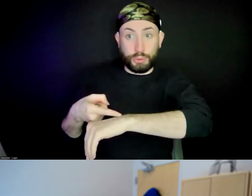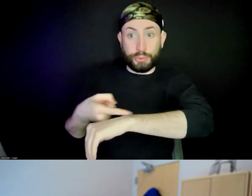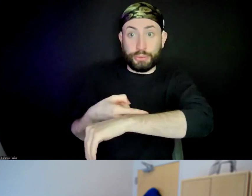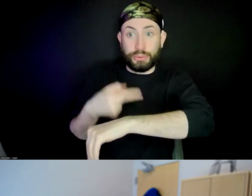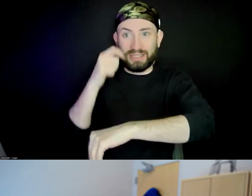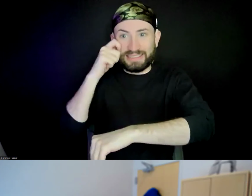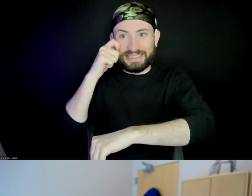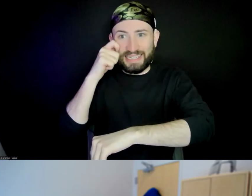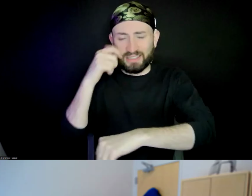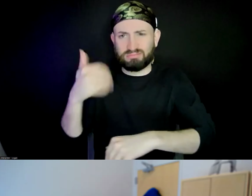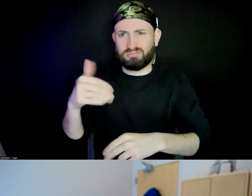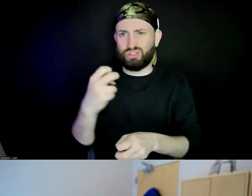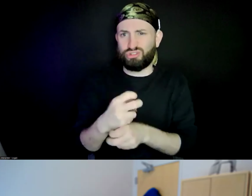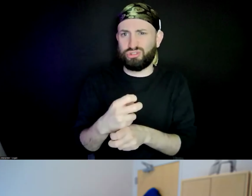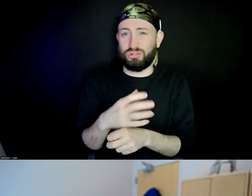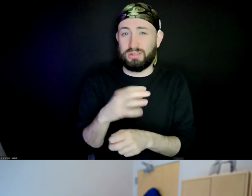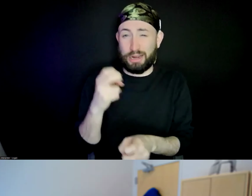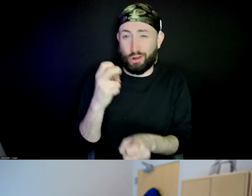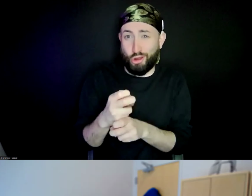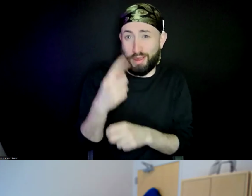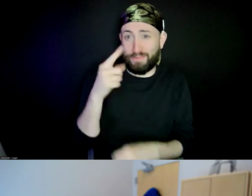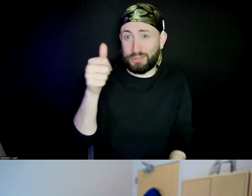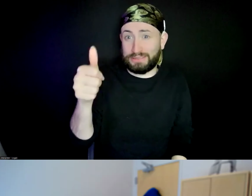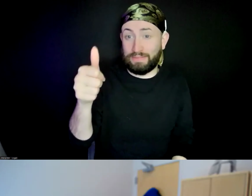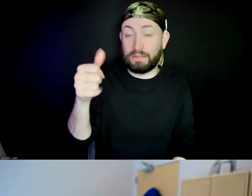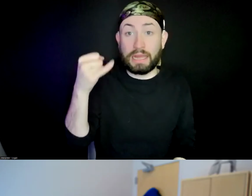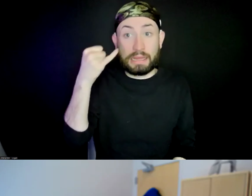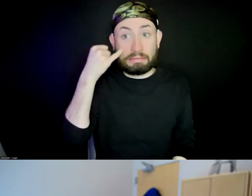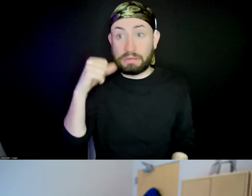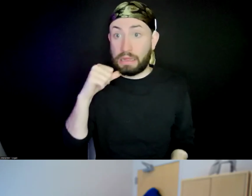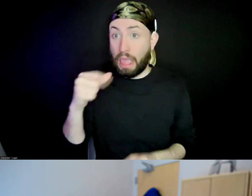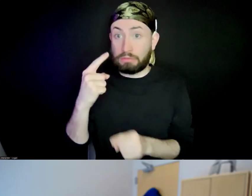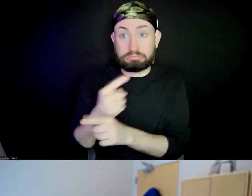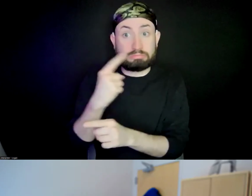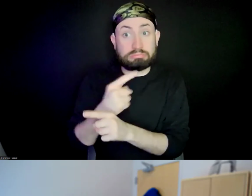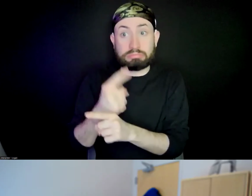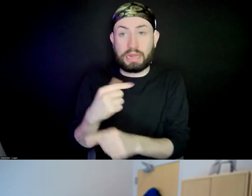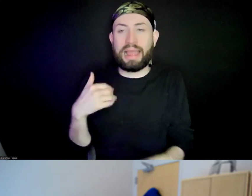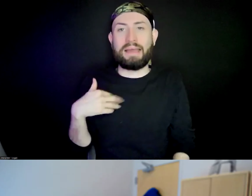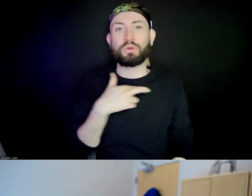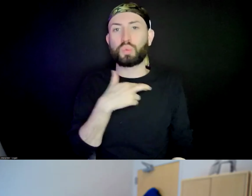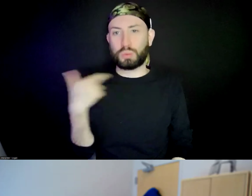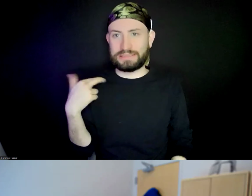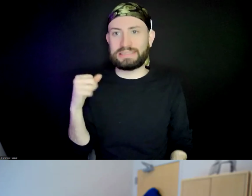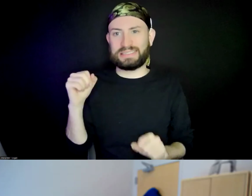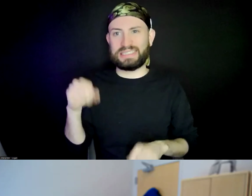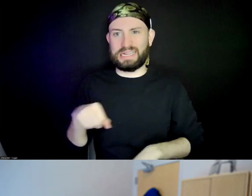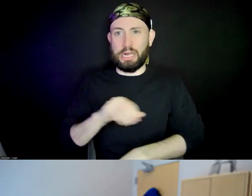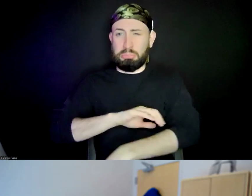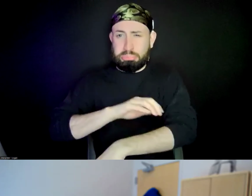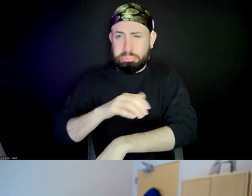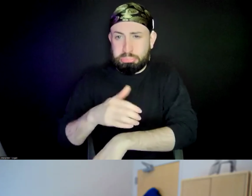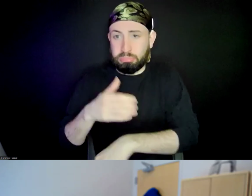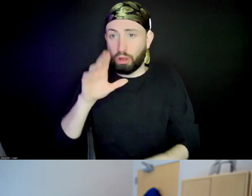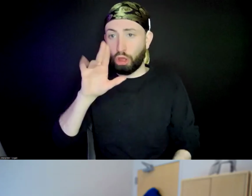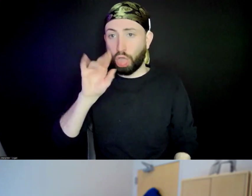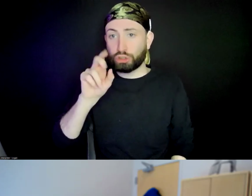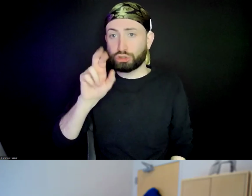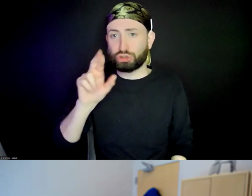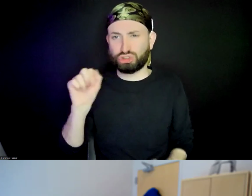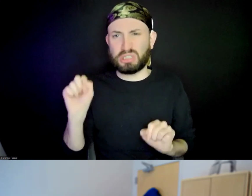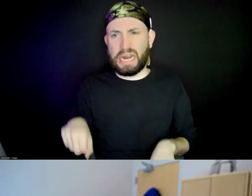es una inyección intramuscular que va en la parte trasera y a lo